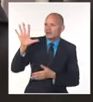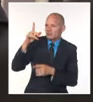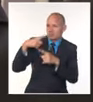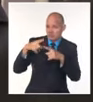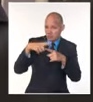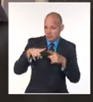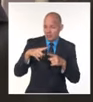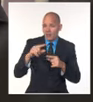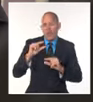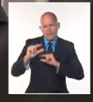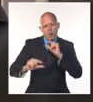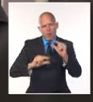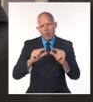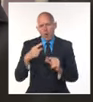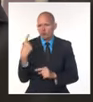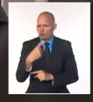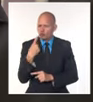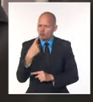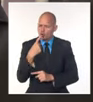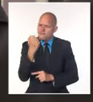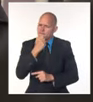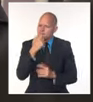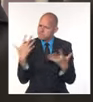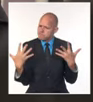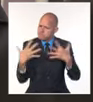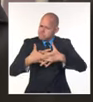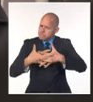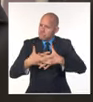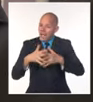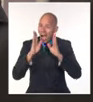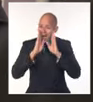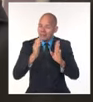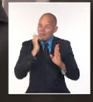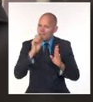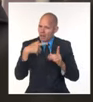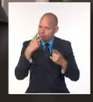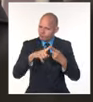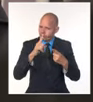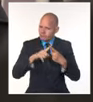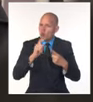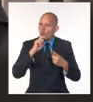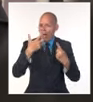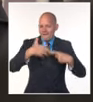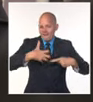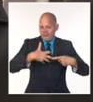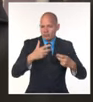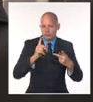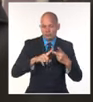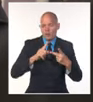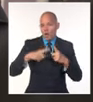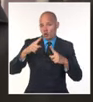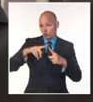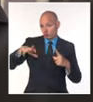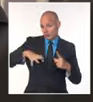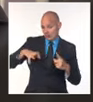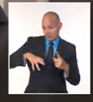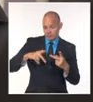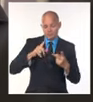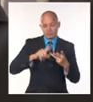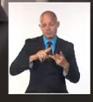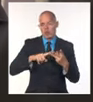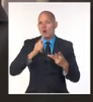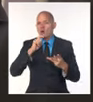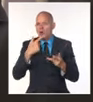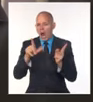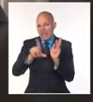vínculos, poniendo el acento en la esfera de la industria, el turismo, las regulaciones técnicas y de acreditación, así como